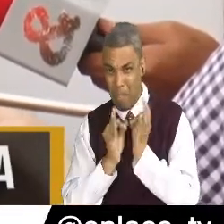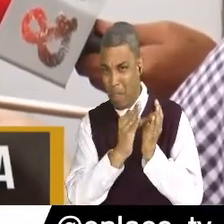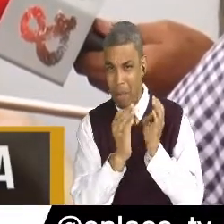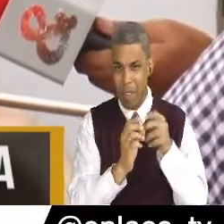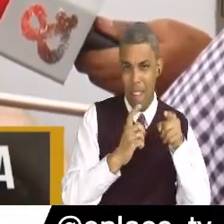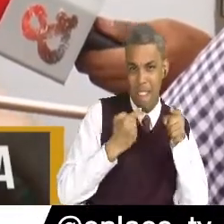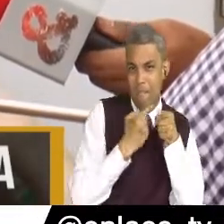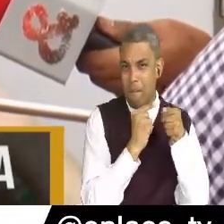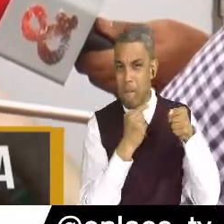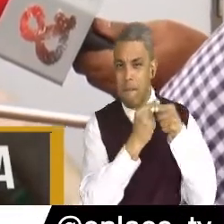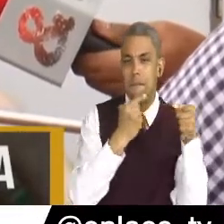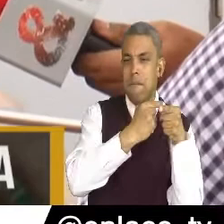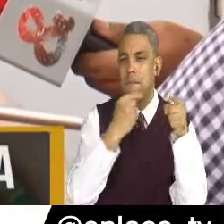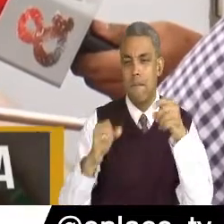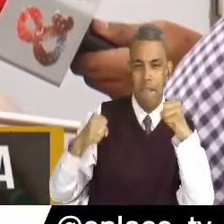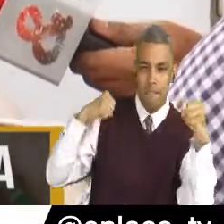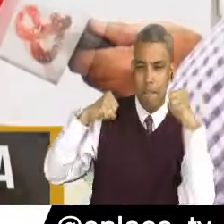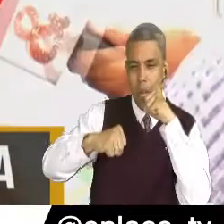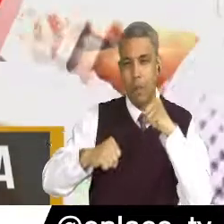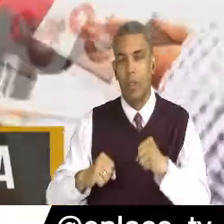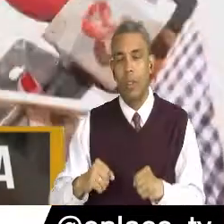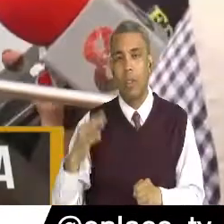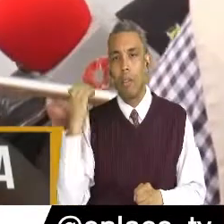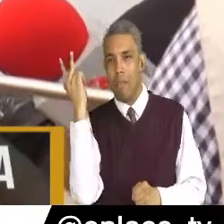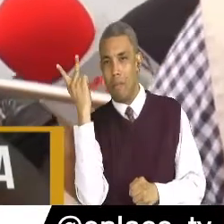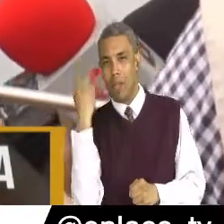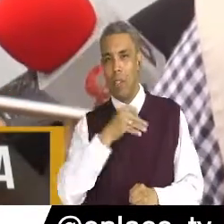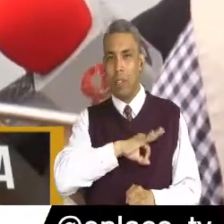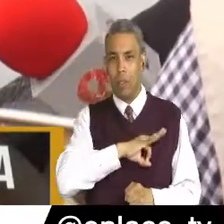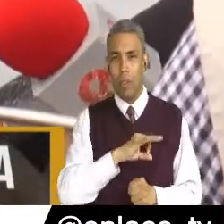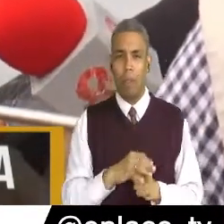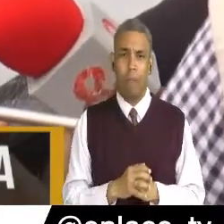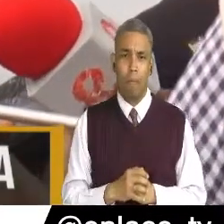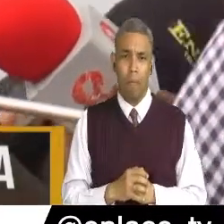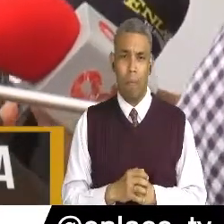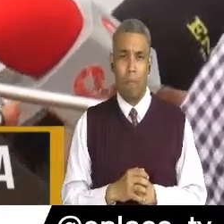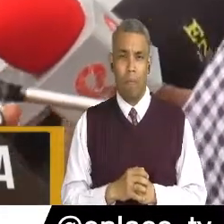día viernes al día domingo. El agresor...